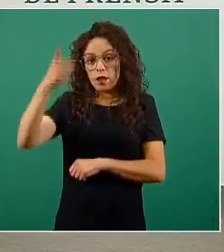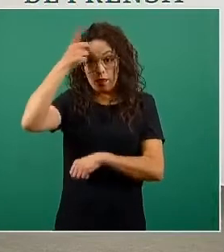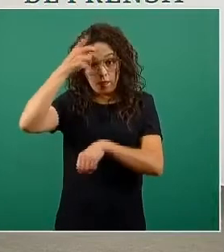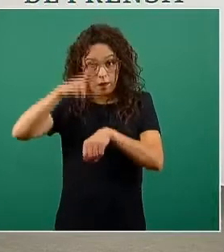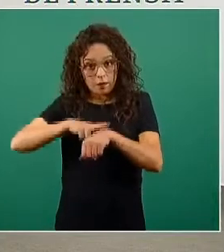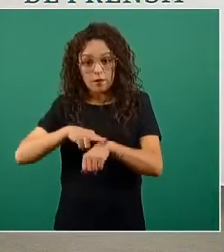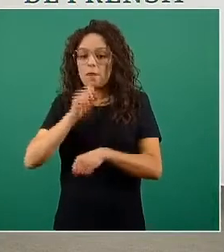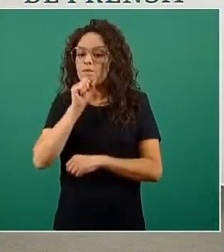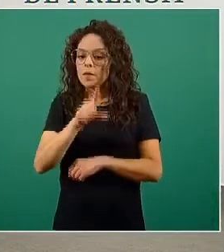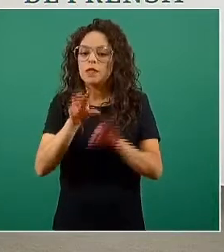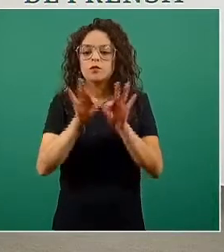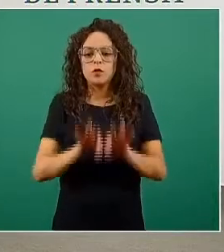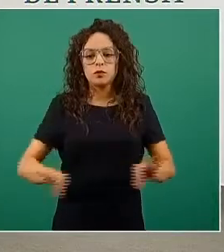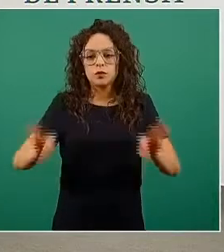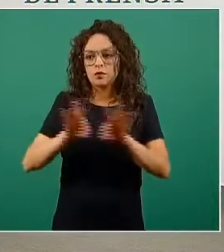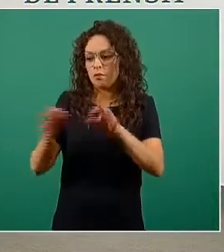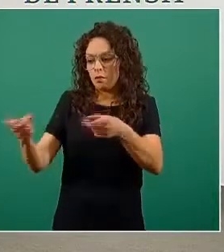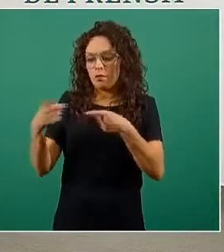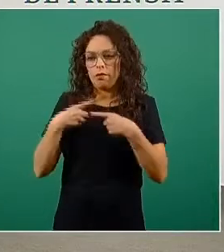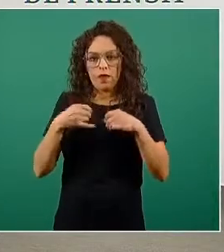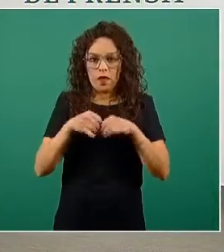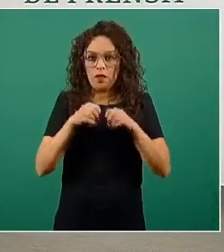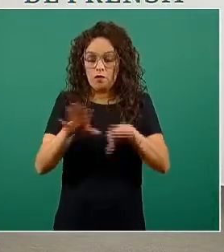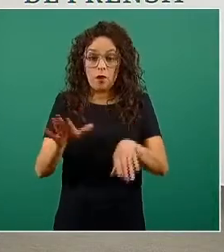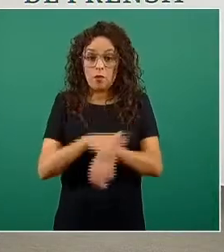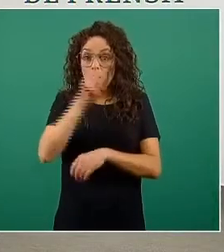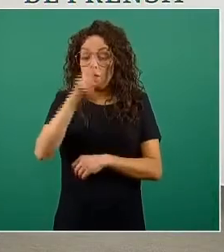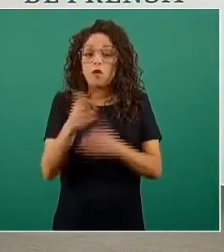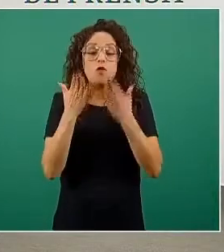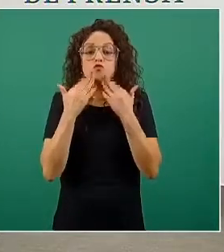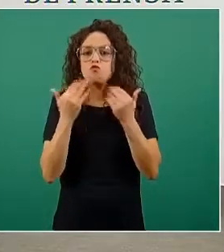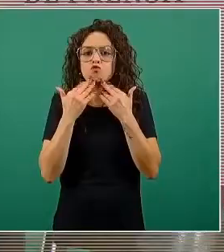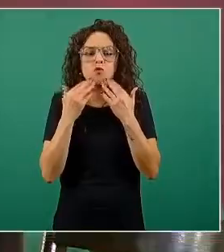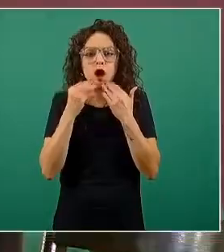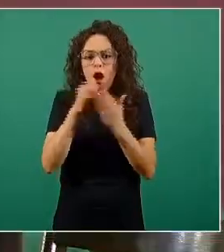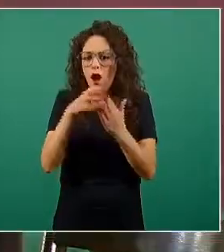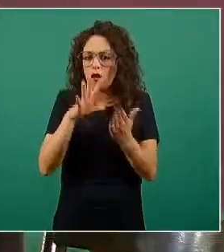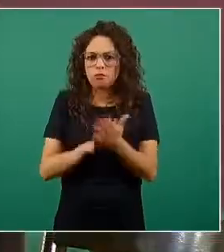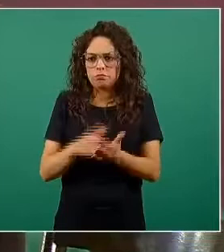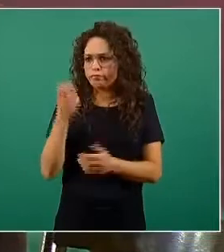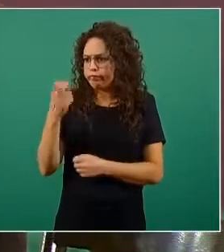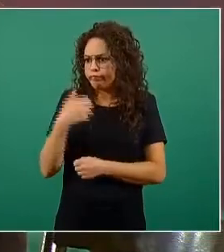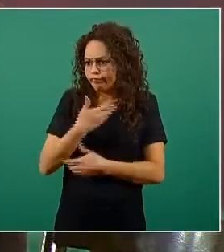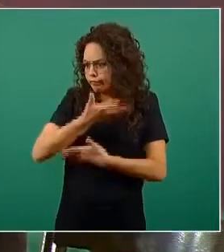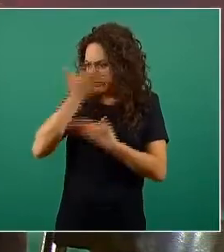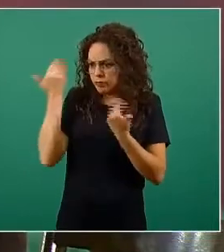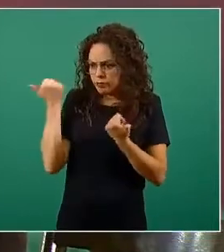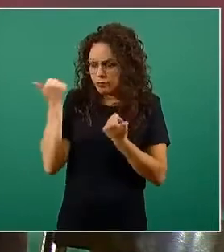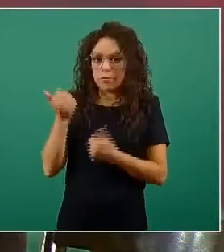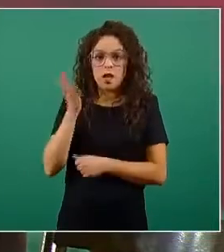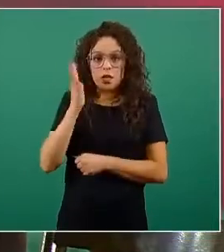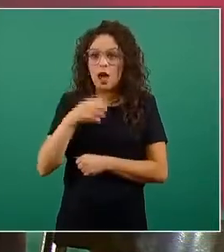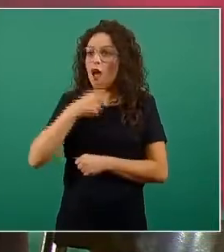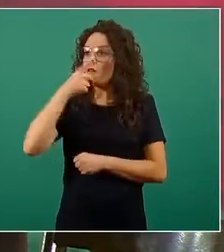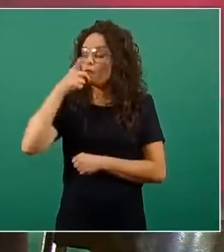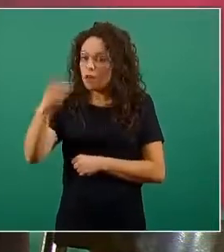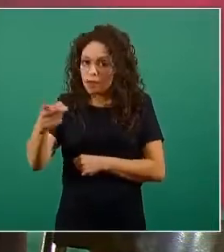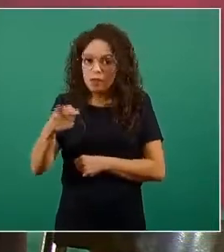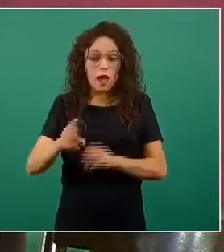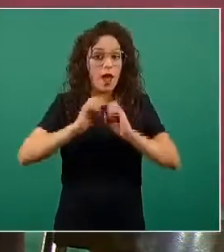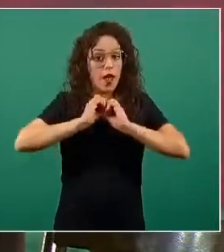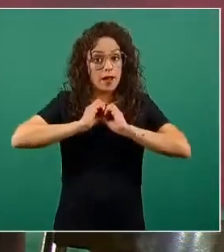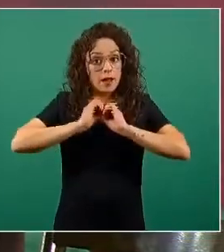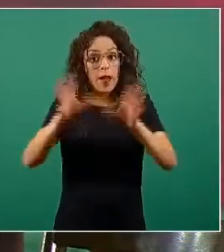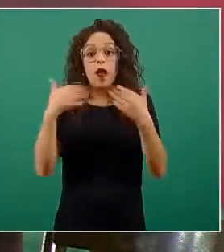que nos pasen la información. No tenemos ningún registro de ello, hemos sido muy claros a nivel nacional y claro, creo que lo